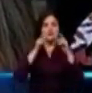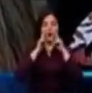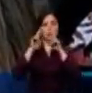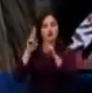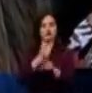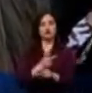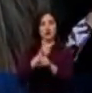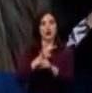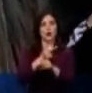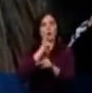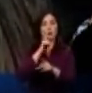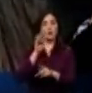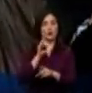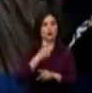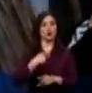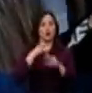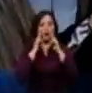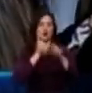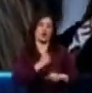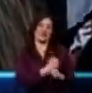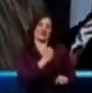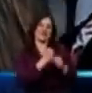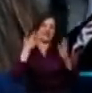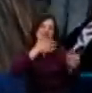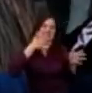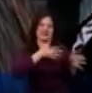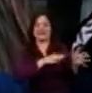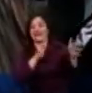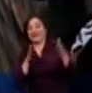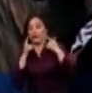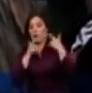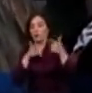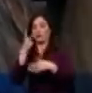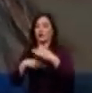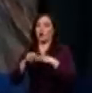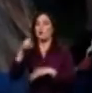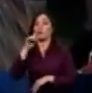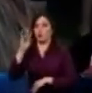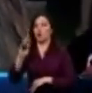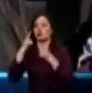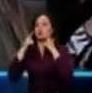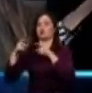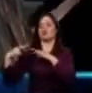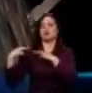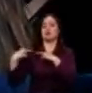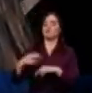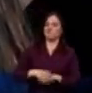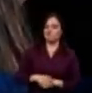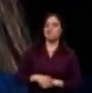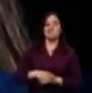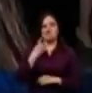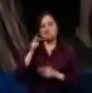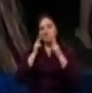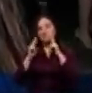con el cuidado de nuestro hijo, porque tengo que reconocerlo, yo he estado más dedicada al tema de la política y el activismo, eso me da la oportunidad también de